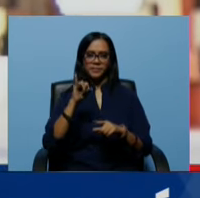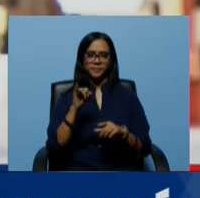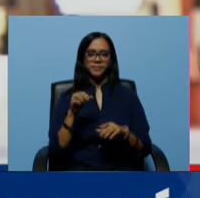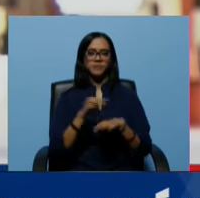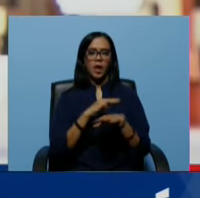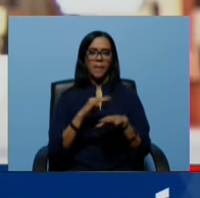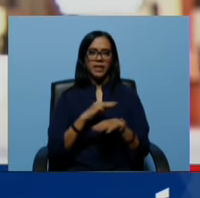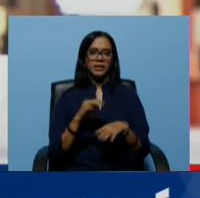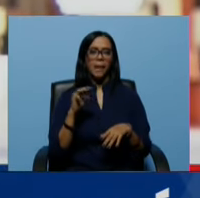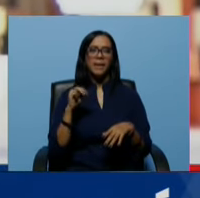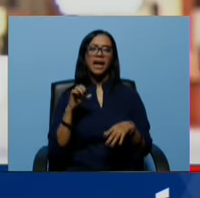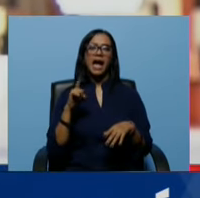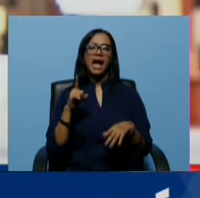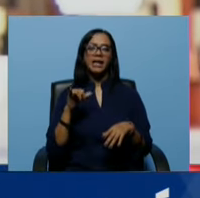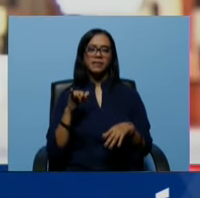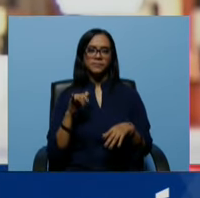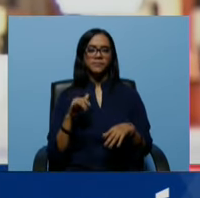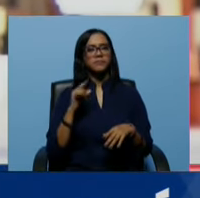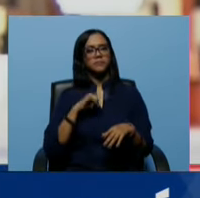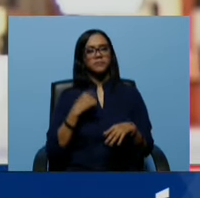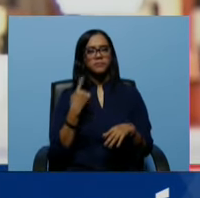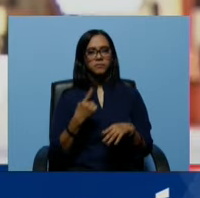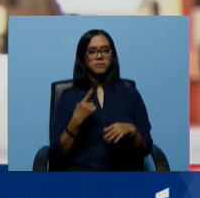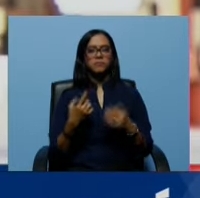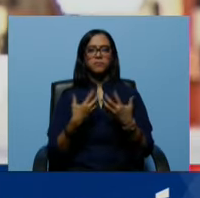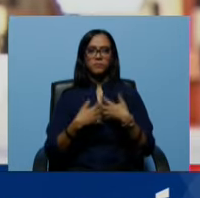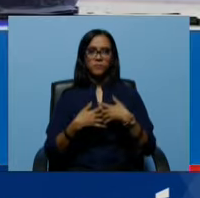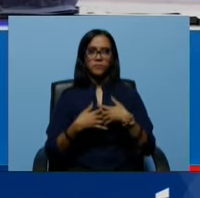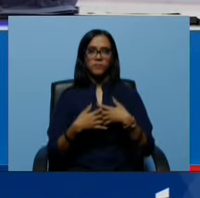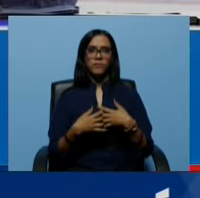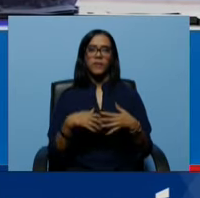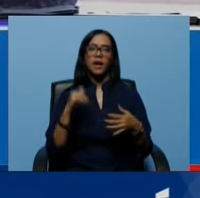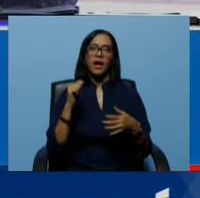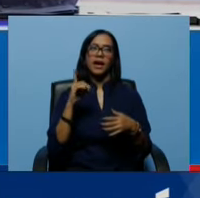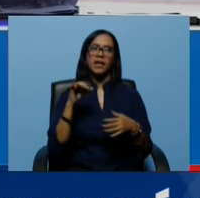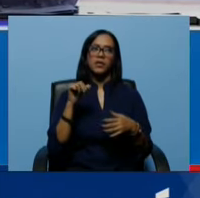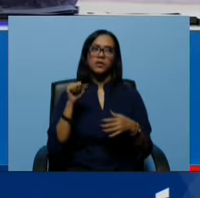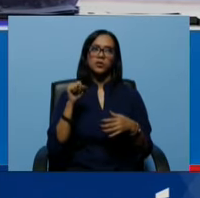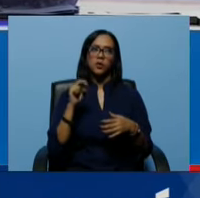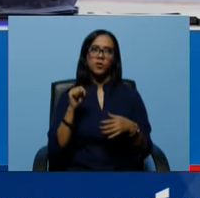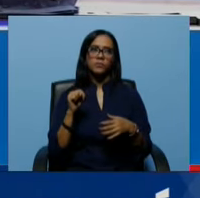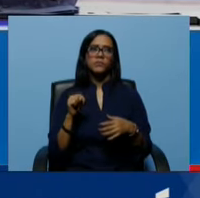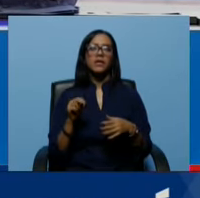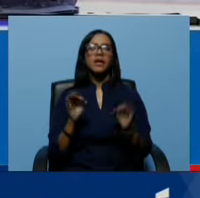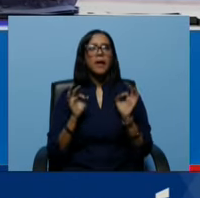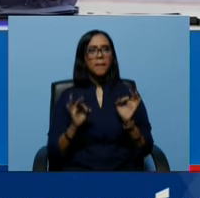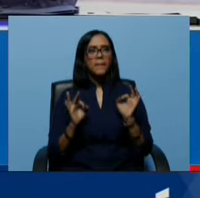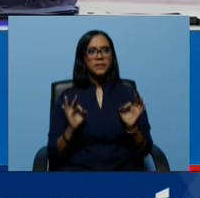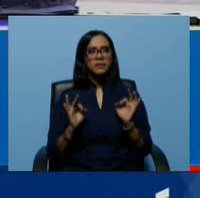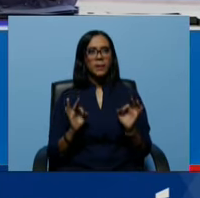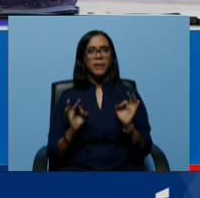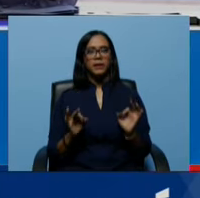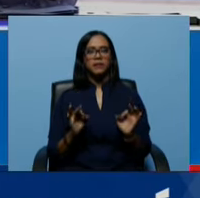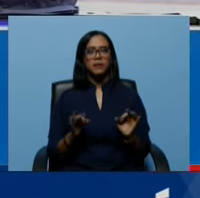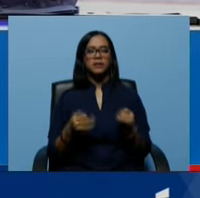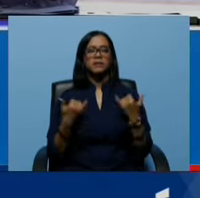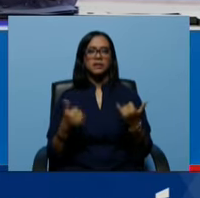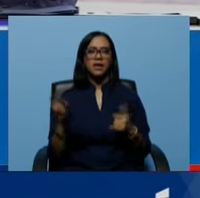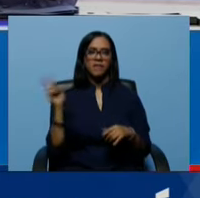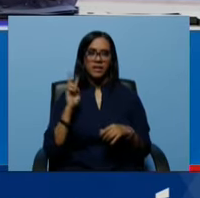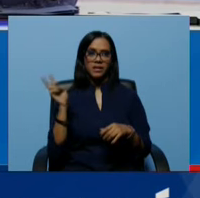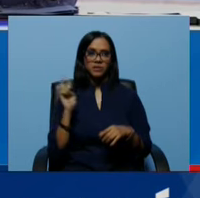Magaly Gutiérrez, está uno de los empresarios, Addison Lysley, y precisamente ya